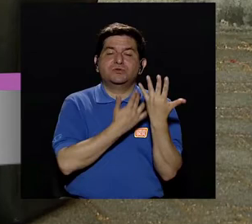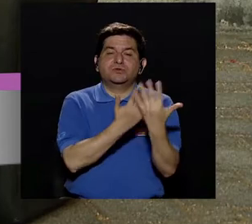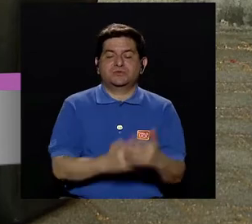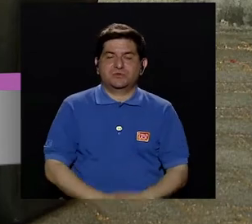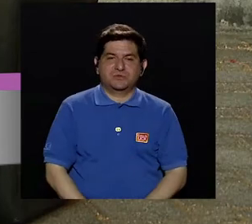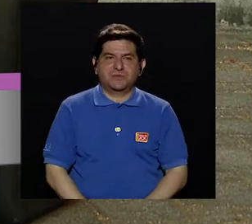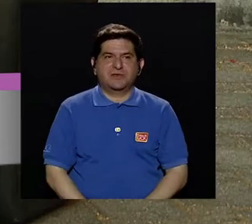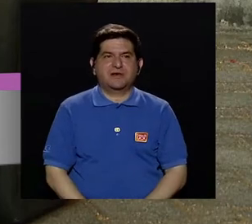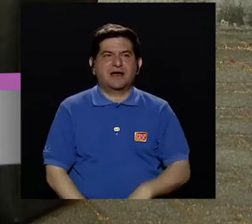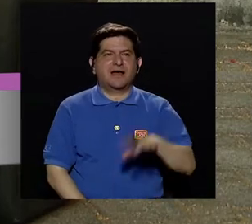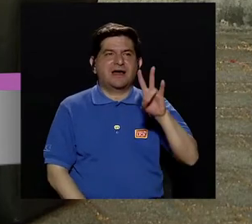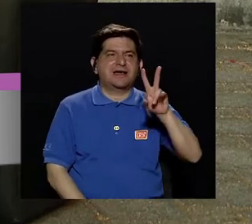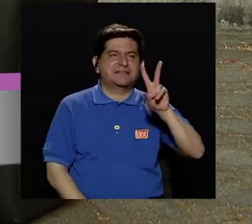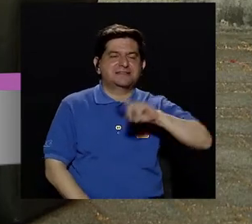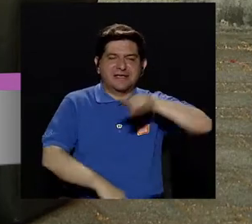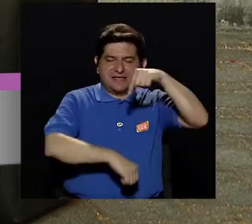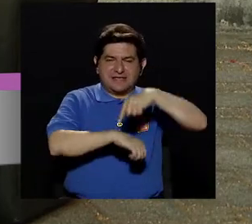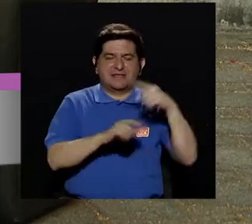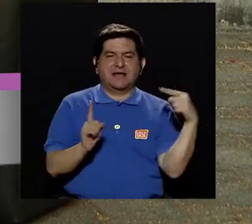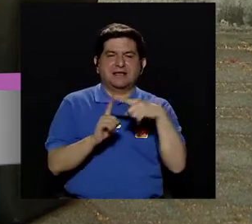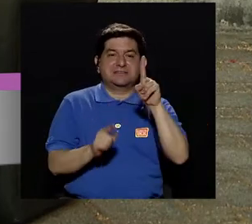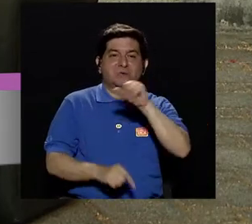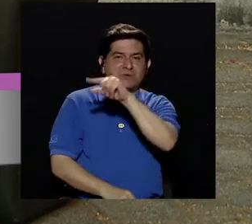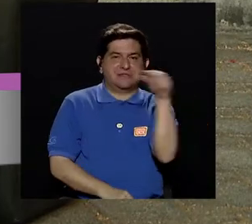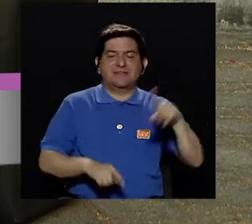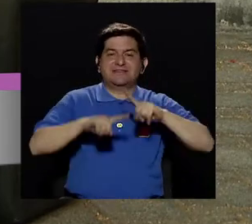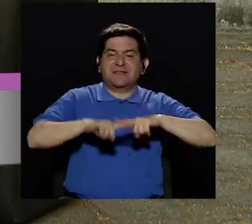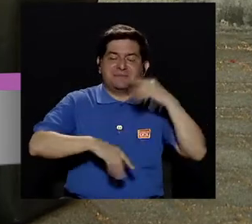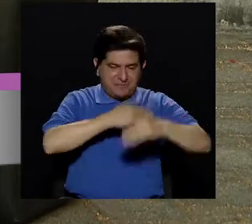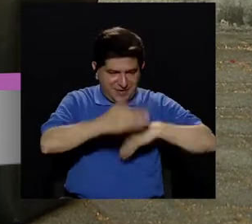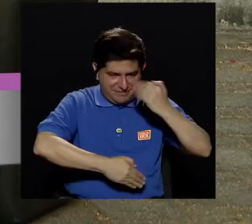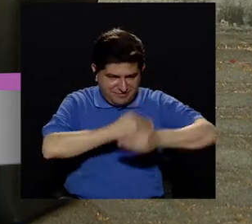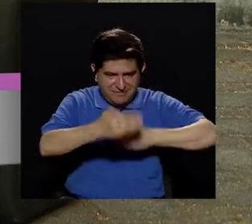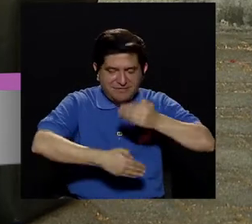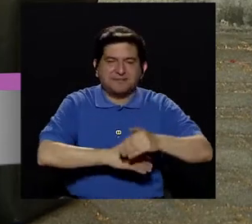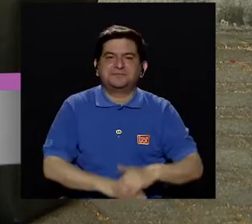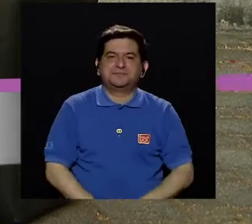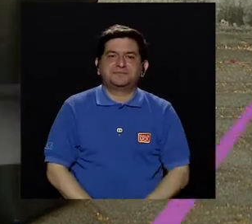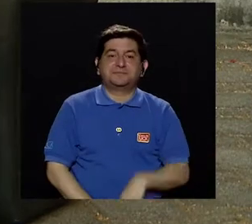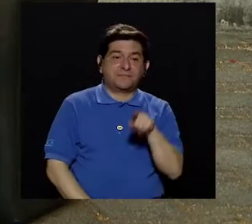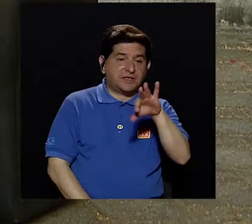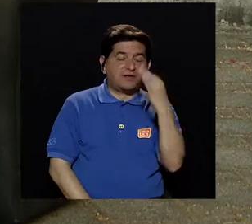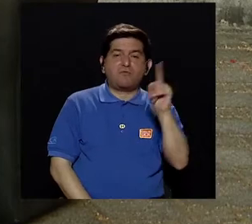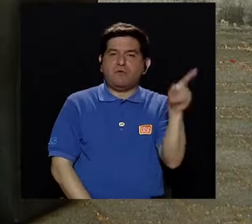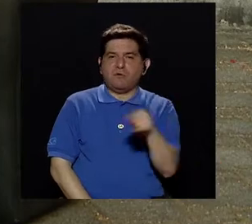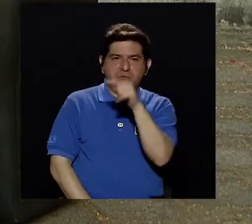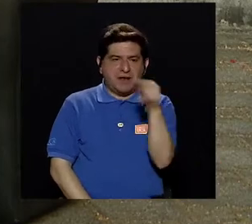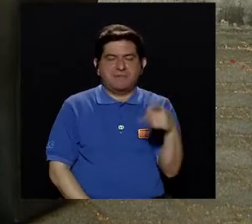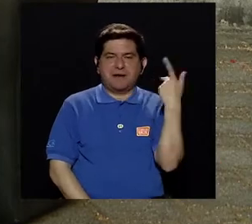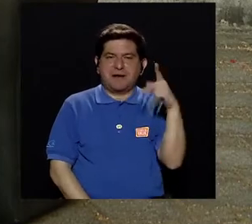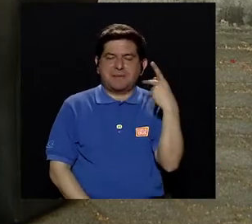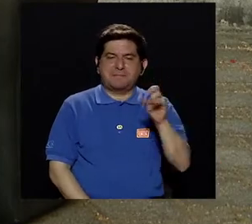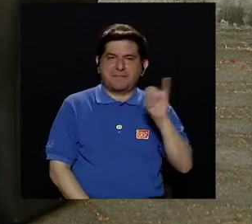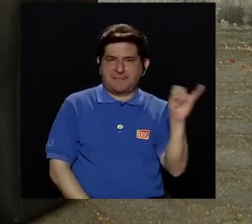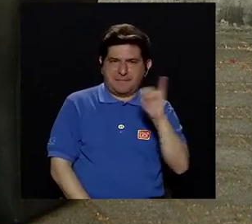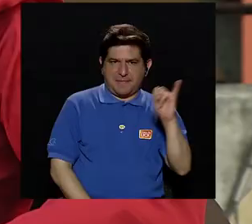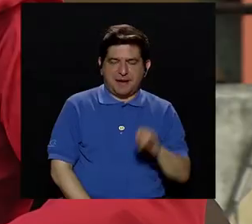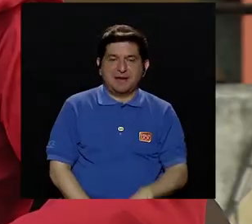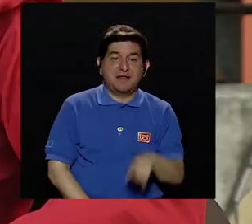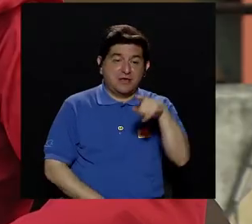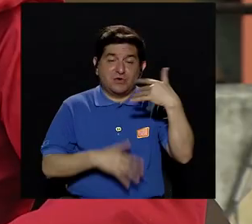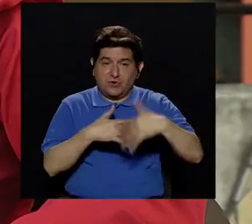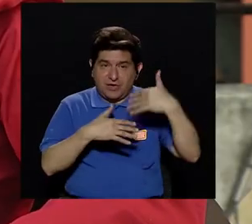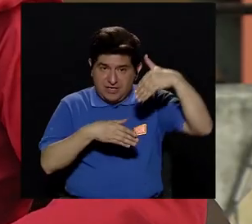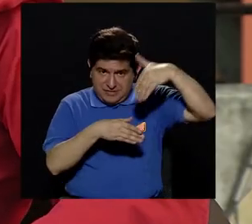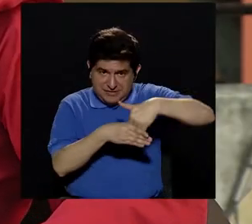menos unas 72 horas hasta una semana, dependiendo del procedimiento que se hizo, para descartar cualquier riesgo de infección a través